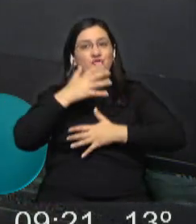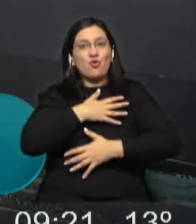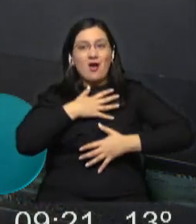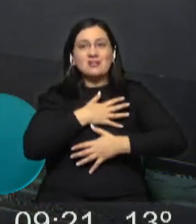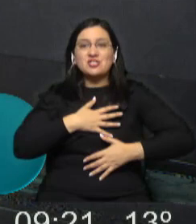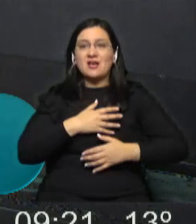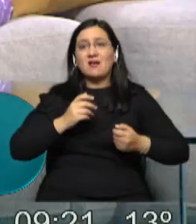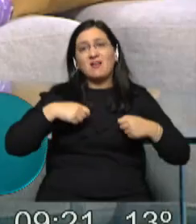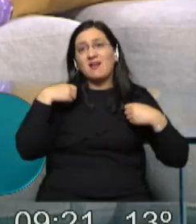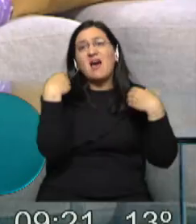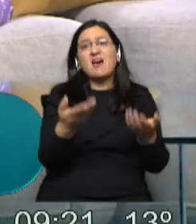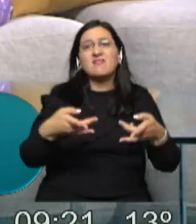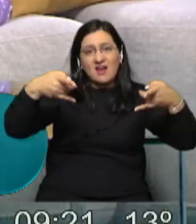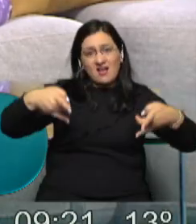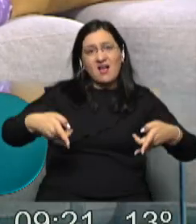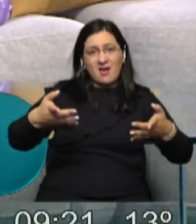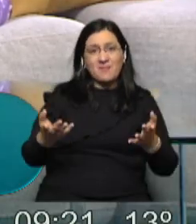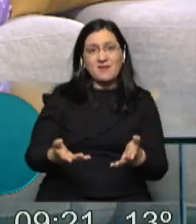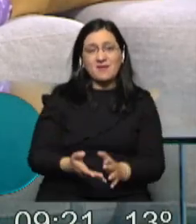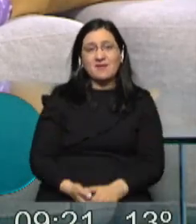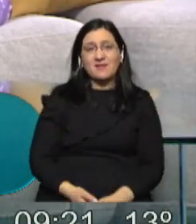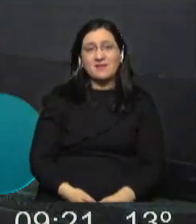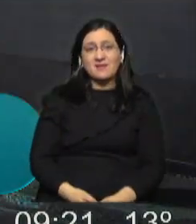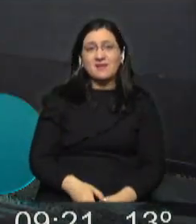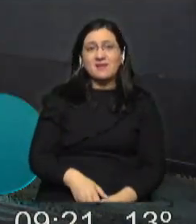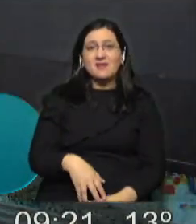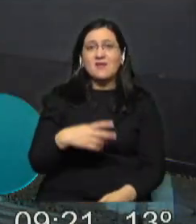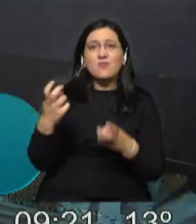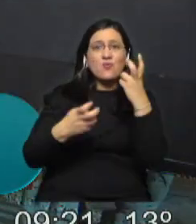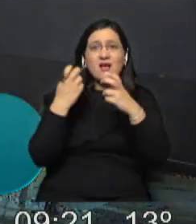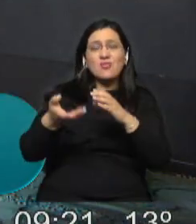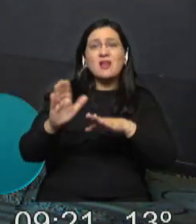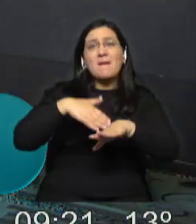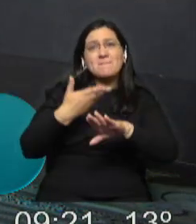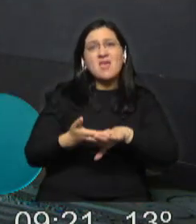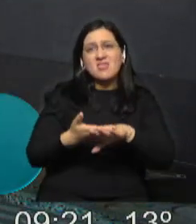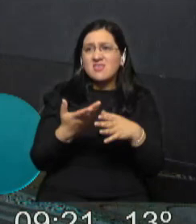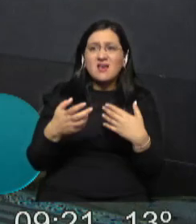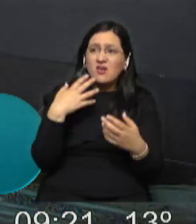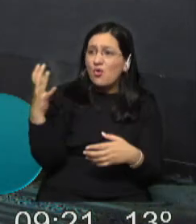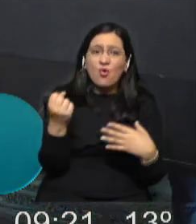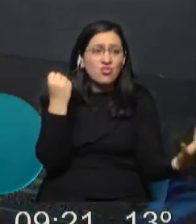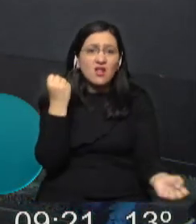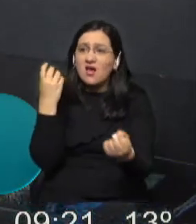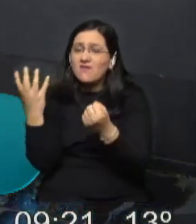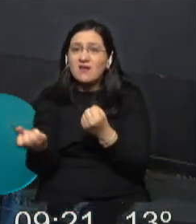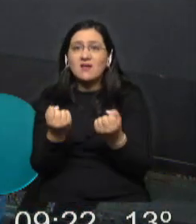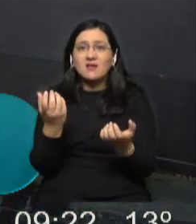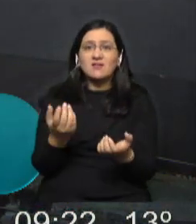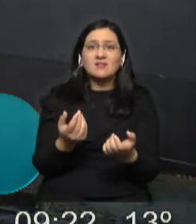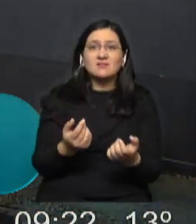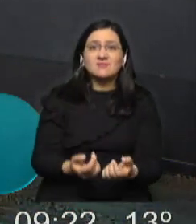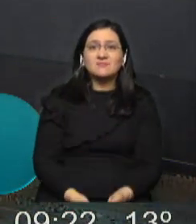repaso mental. La toalla húmeda. Me encontré las medias en la mañana. Desastre, desastre. Y en la economía, entonces, JP, bueno,